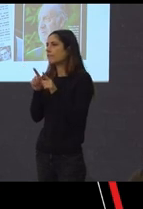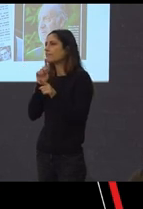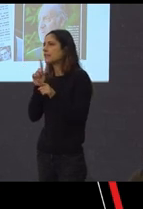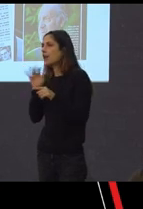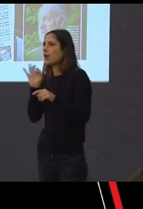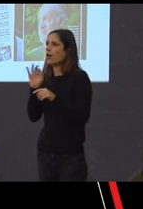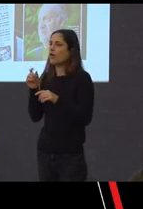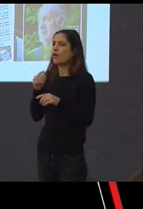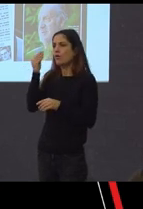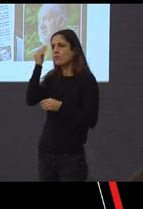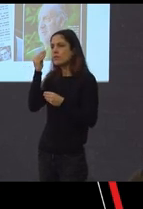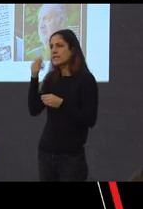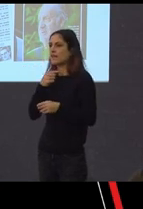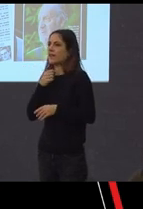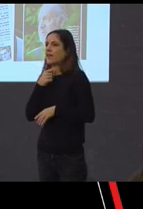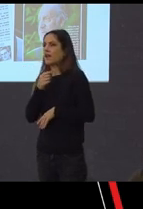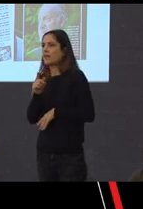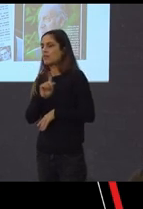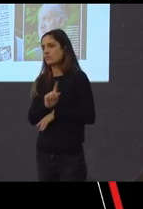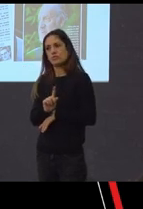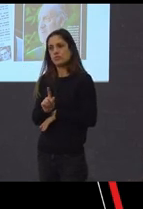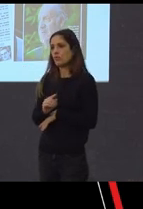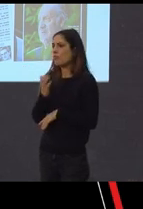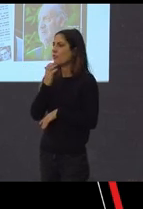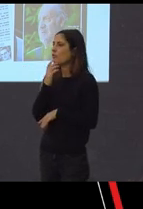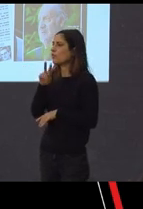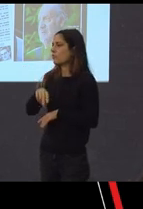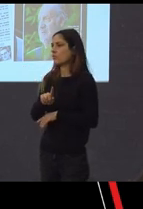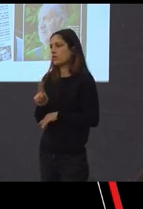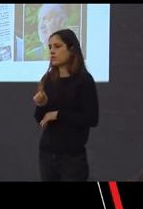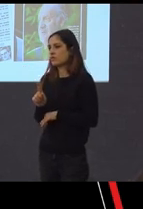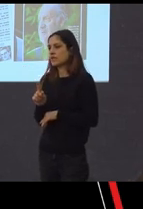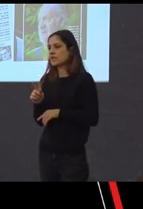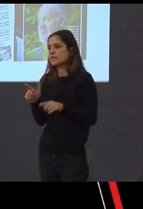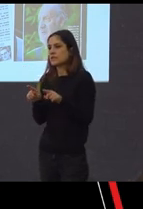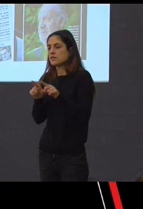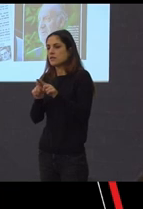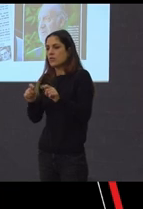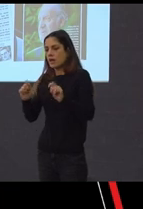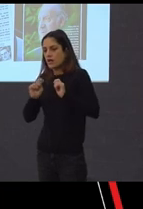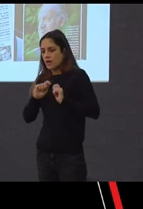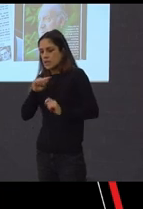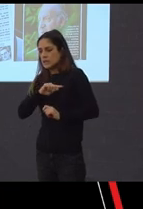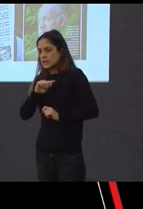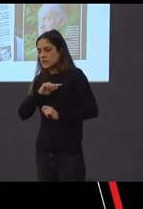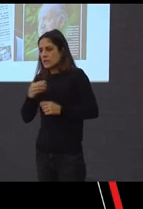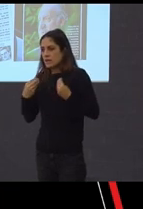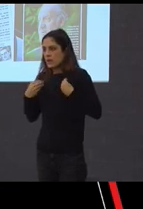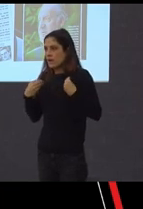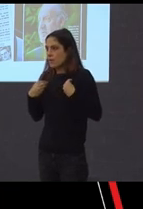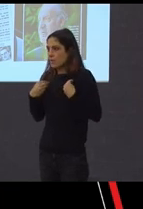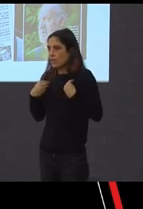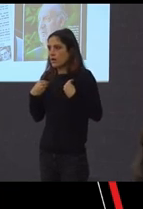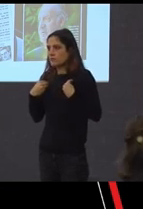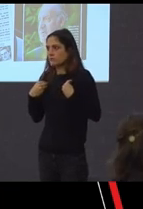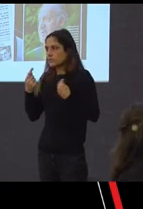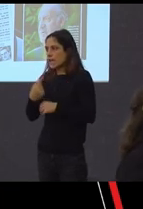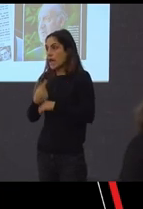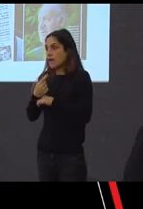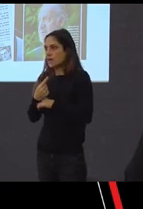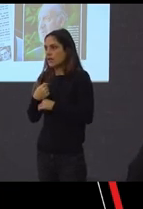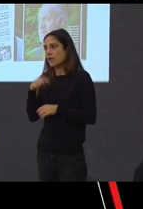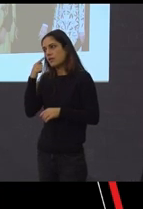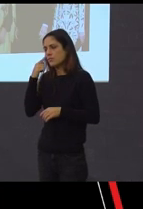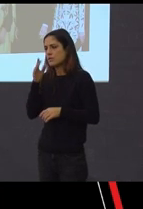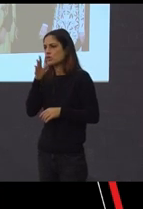para non é unha broma que sinta a súa vida ameazada. Veremos que pasa con ese